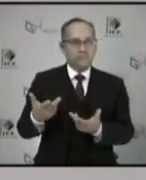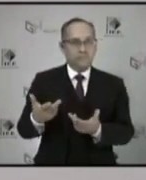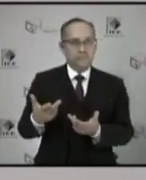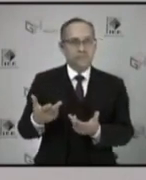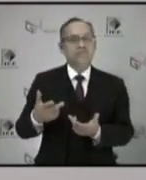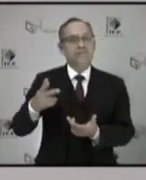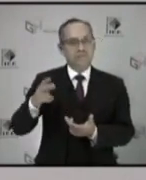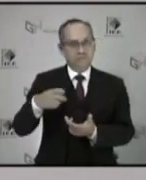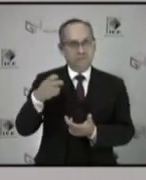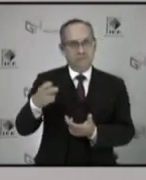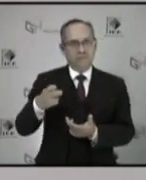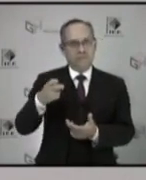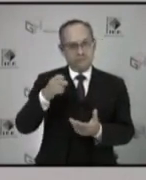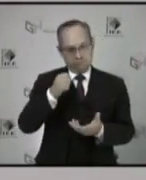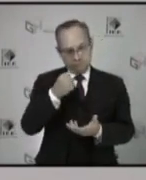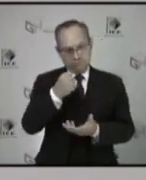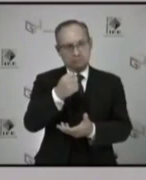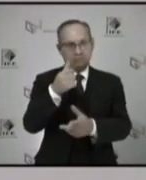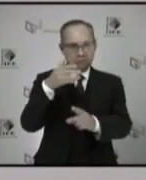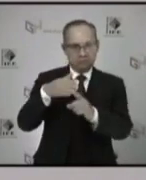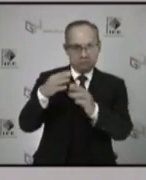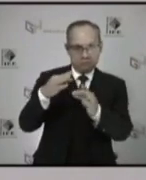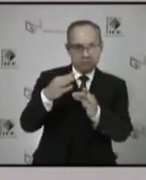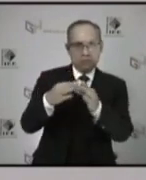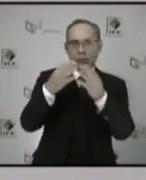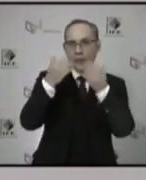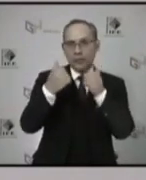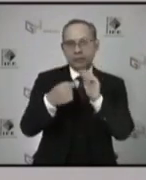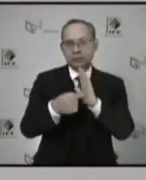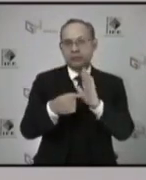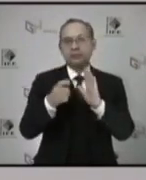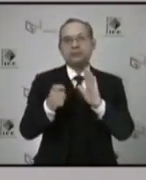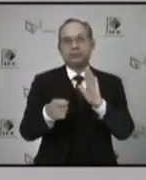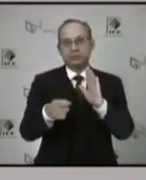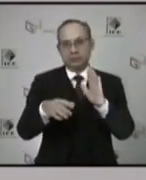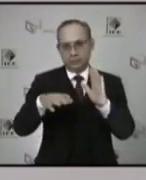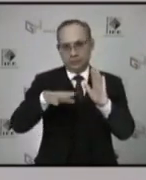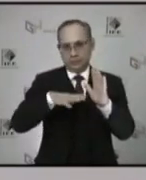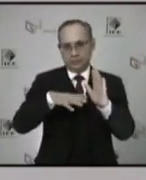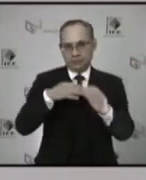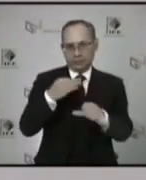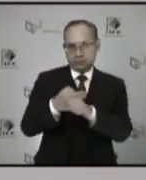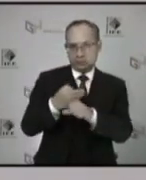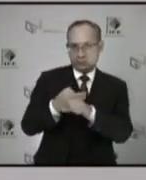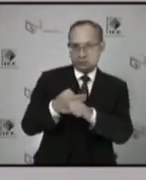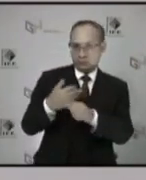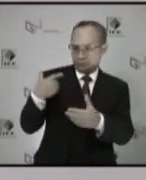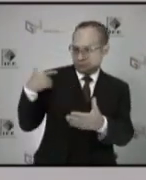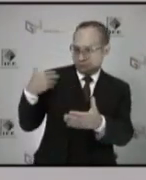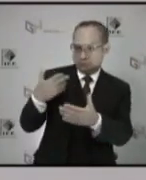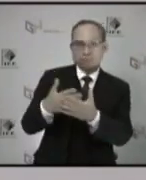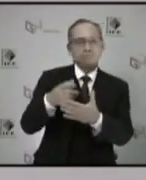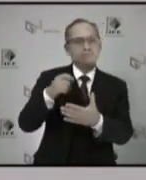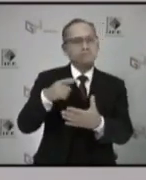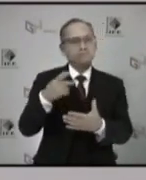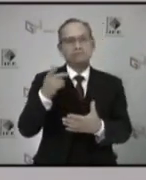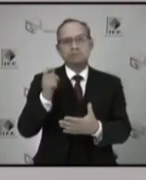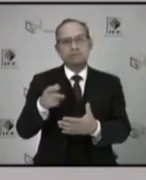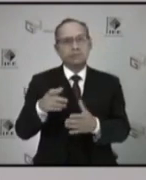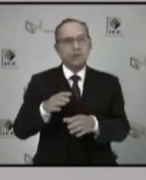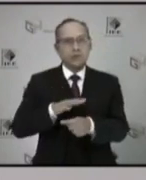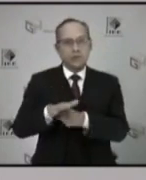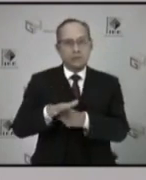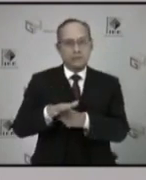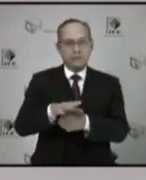grosera. Hay una ventaja con este movimiento, que se está poniendo orden, porque ya es un basta, ya